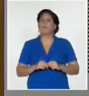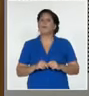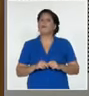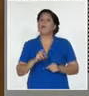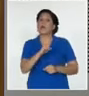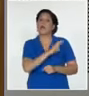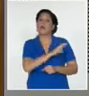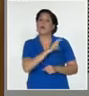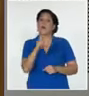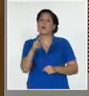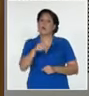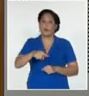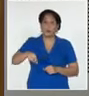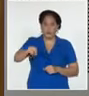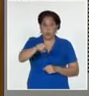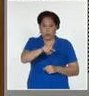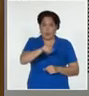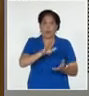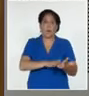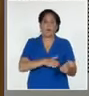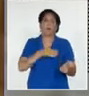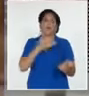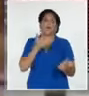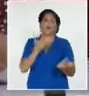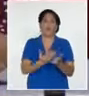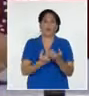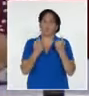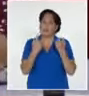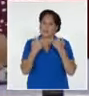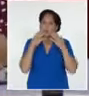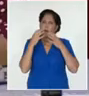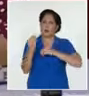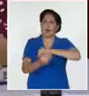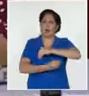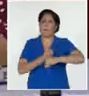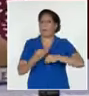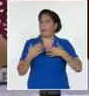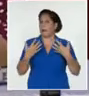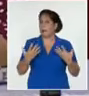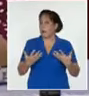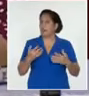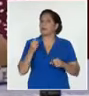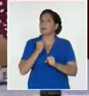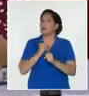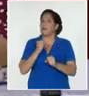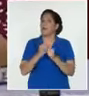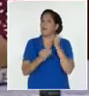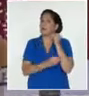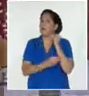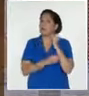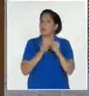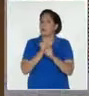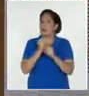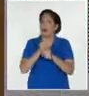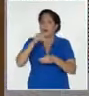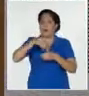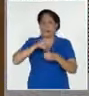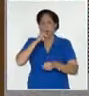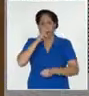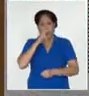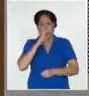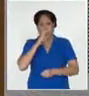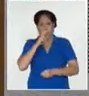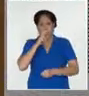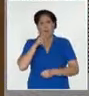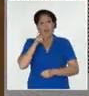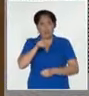Revolucionariamente, ustedes han propuesto lo que es necesario, revitalizar el trabajo de la organización cederista,